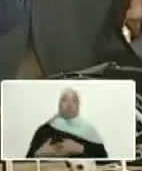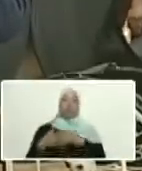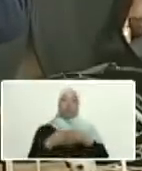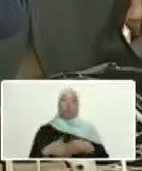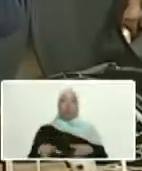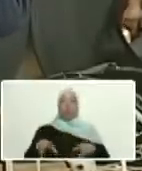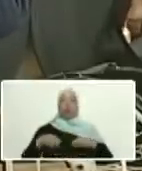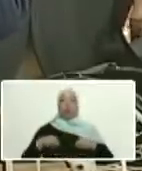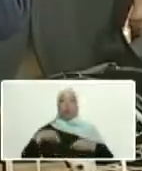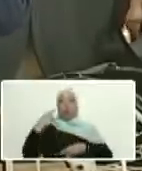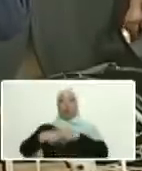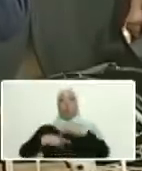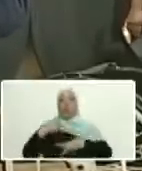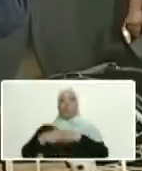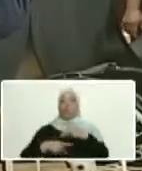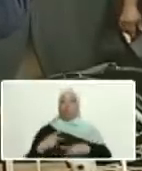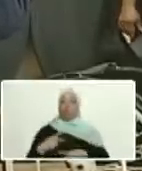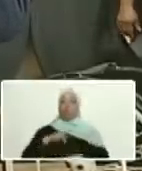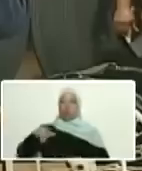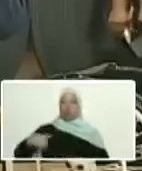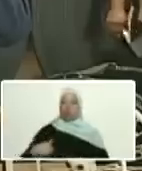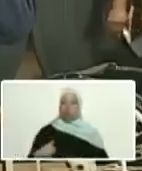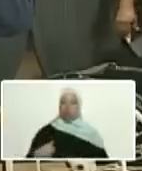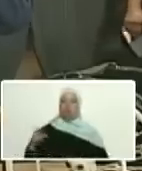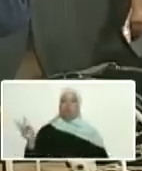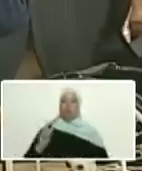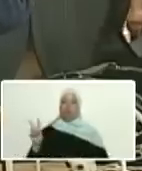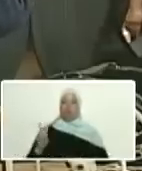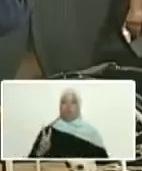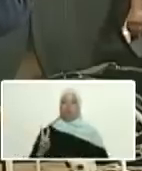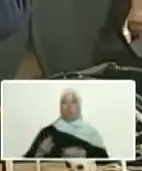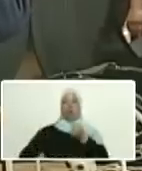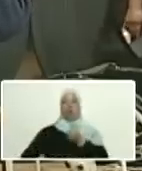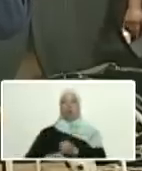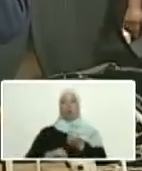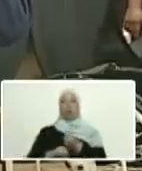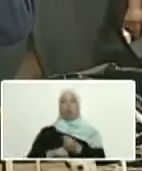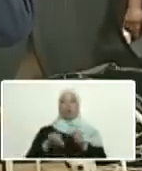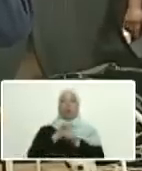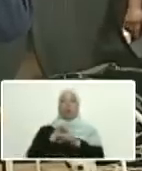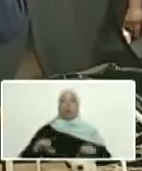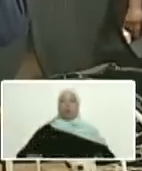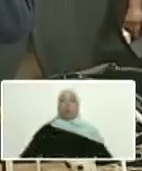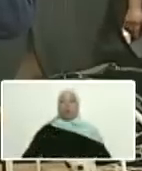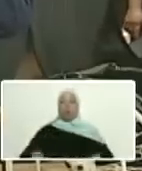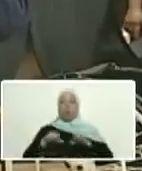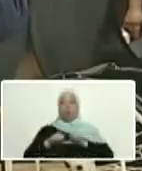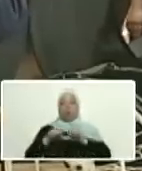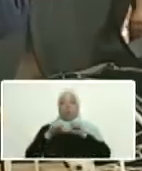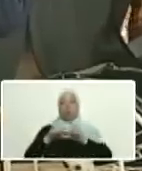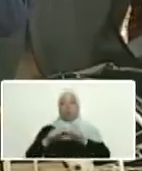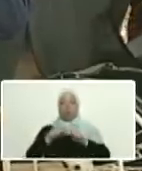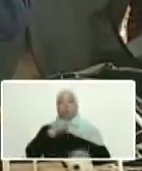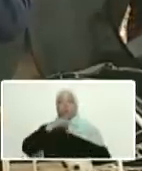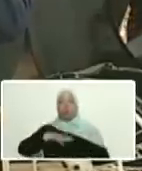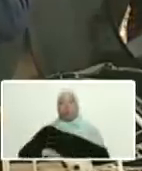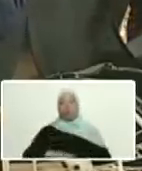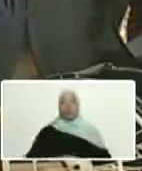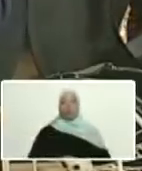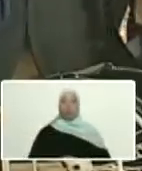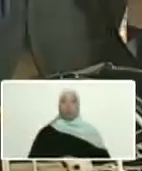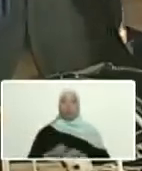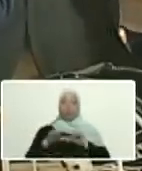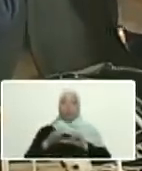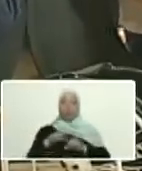asumir los procesos productivos de nuestra patria, presidente. Cuenta con la clase obrera de Guayana para seguir logrando victorias